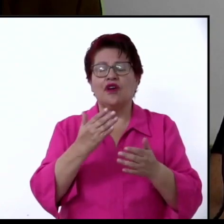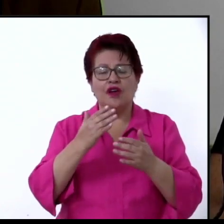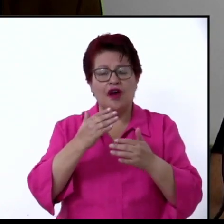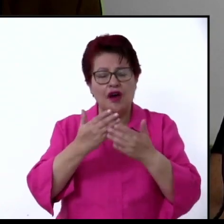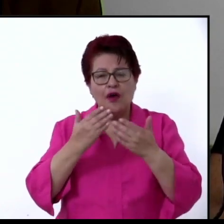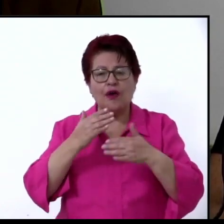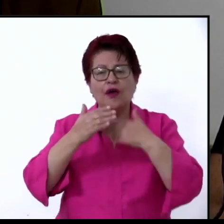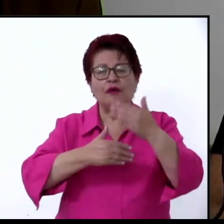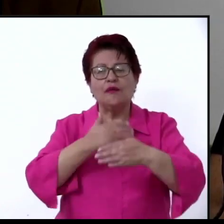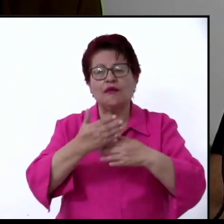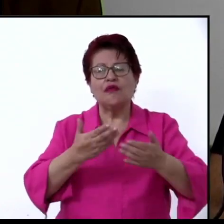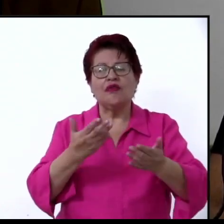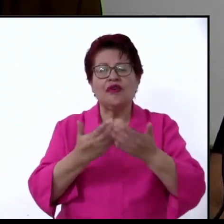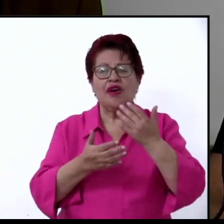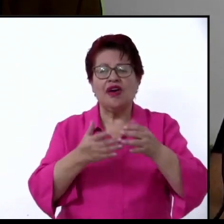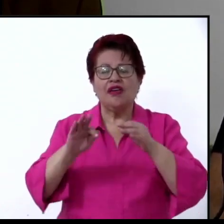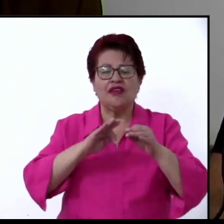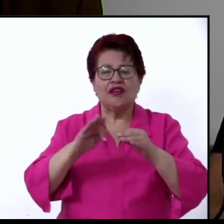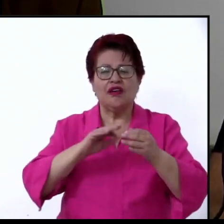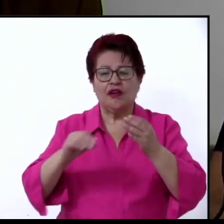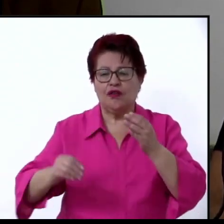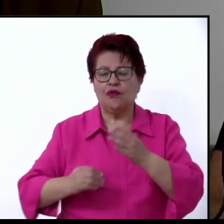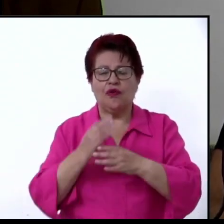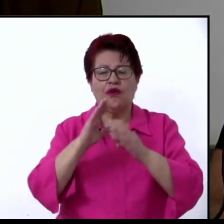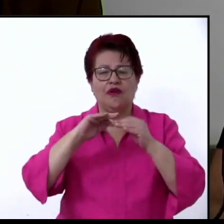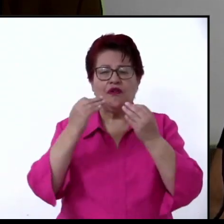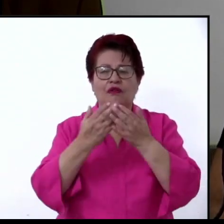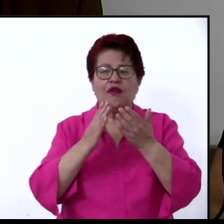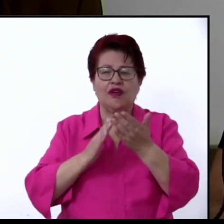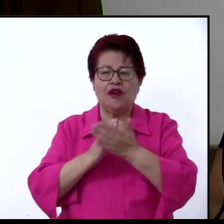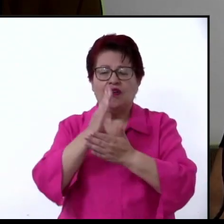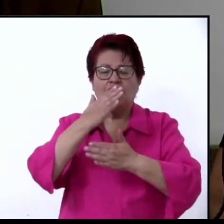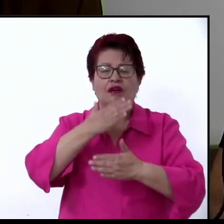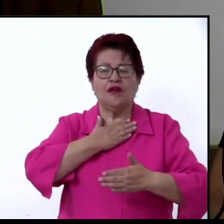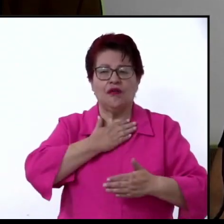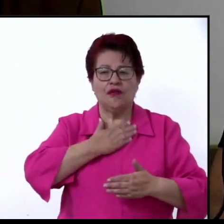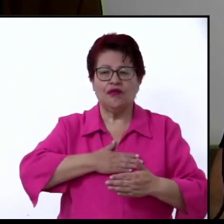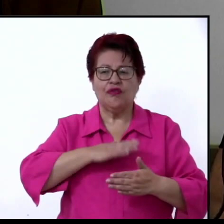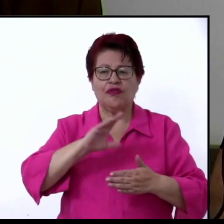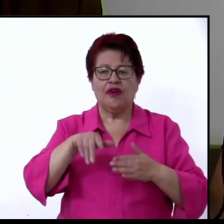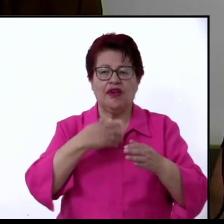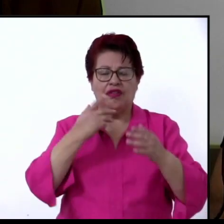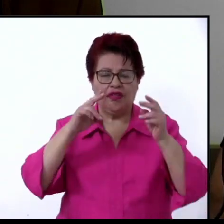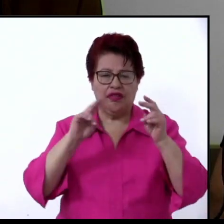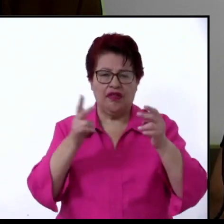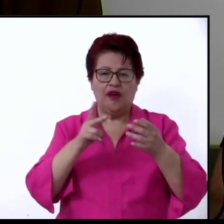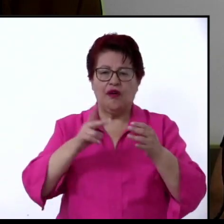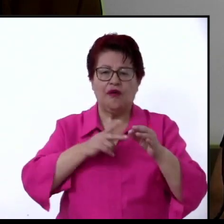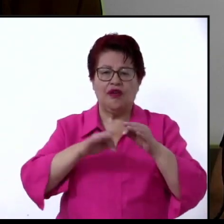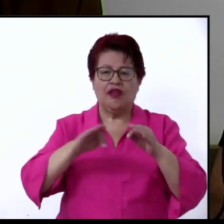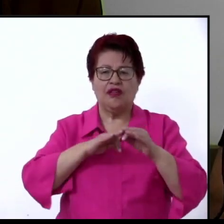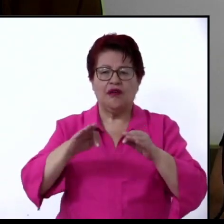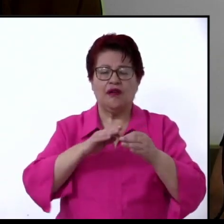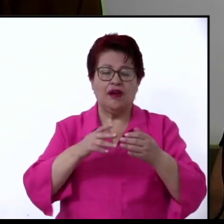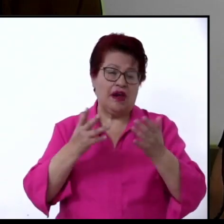marcha en la Ciudad de México esta nueva manera de acceder a la justicia en materia laboral. Y claro que cambian los